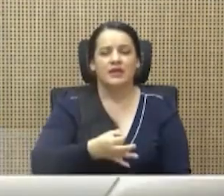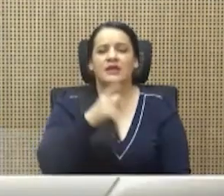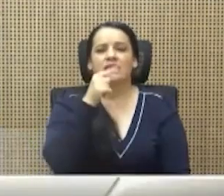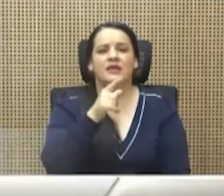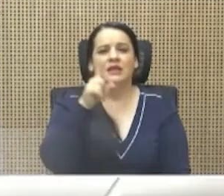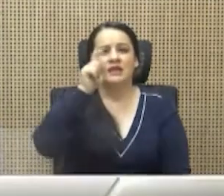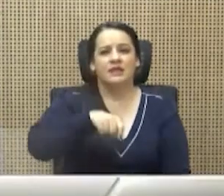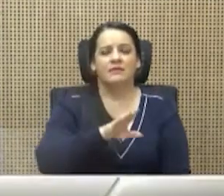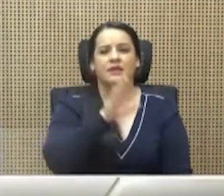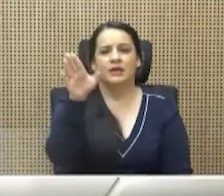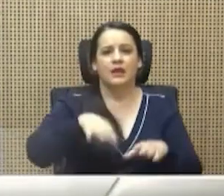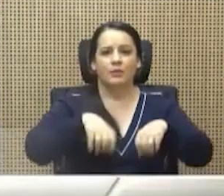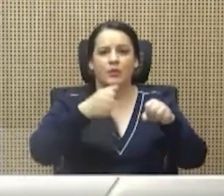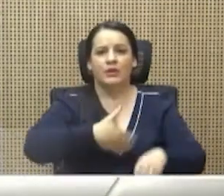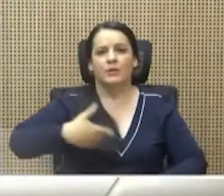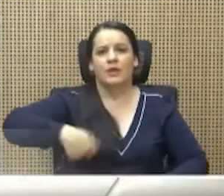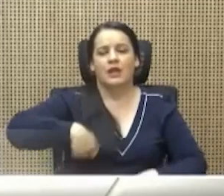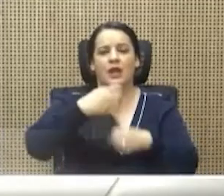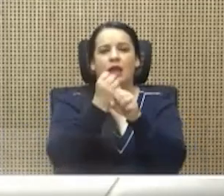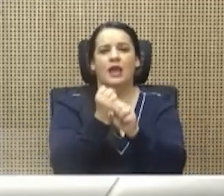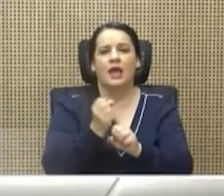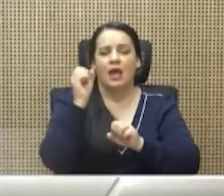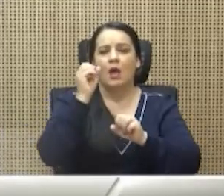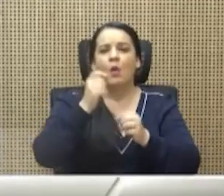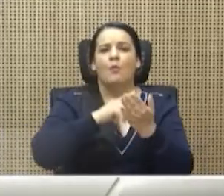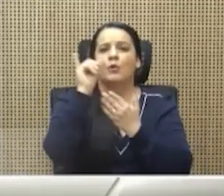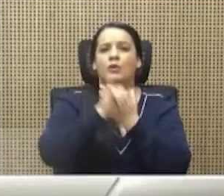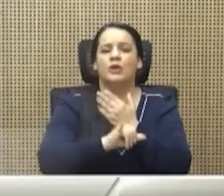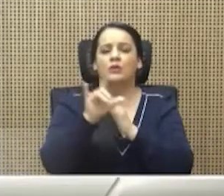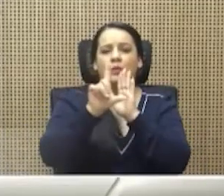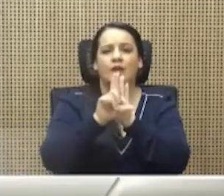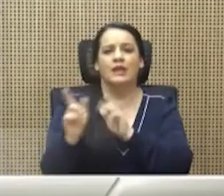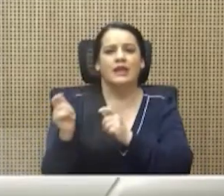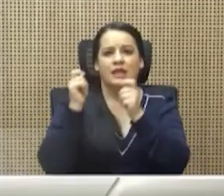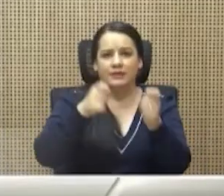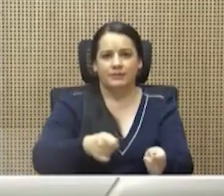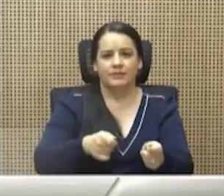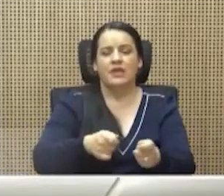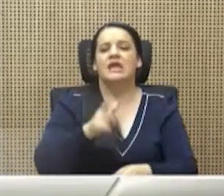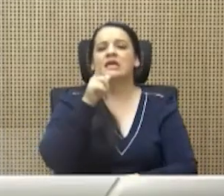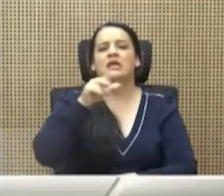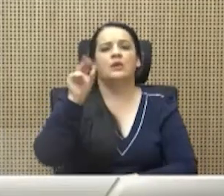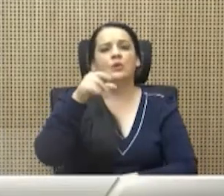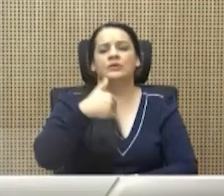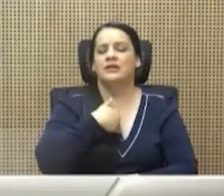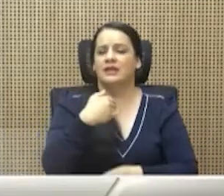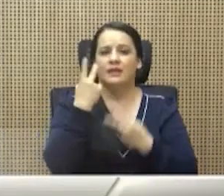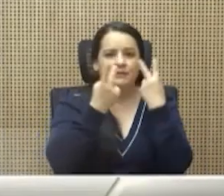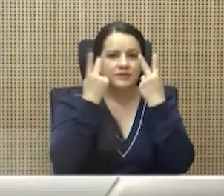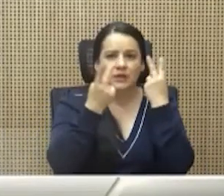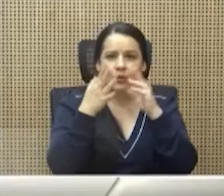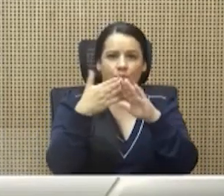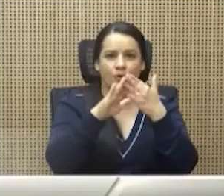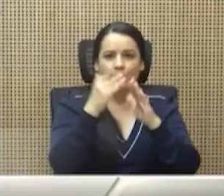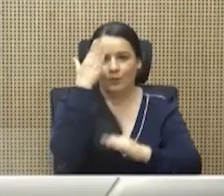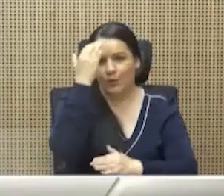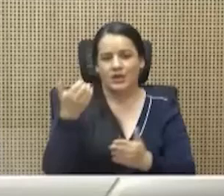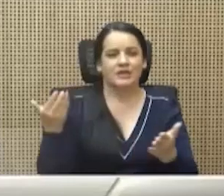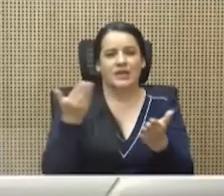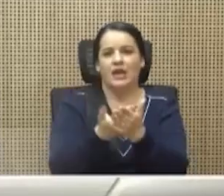ir al Ejecutivo a que les haga un proyecto de ley para presentarlos? ¿Quiénes no tienen que visitar comunidades porque llegaron aquí en